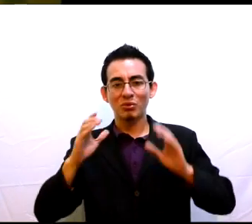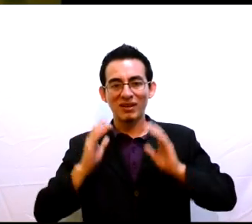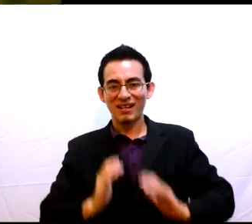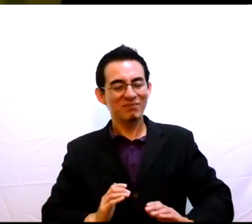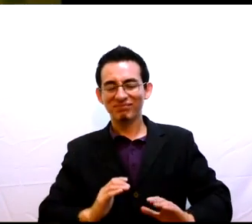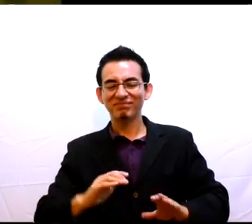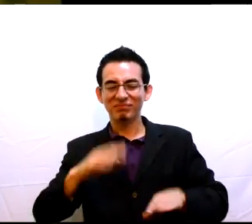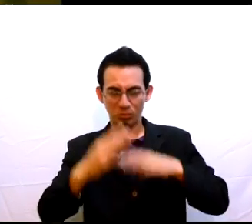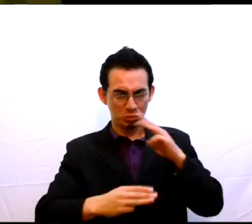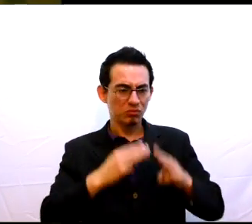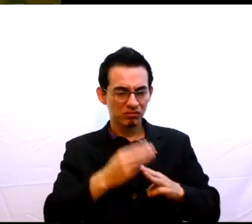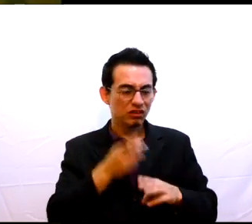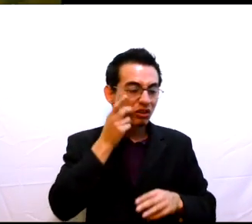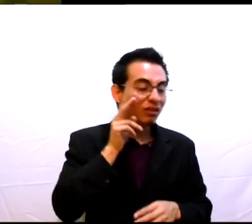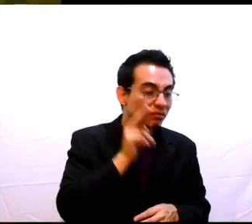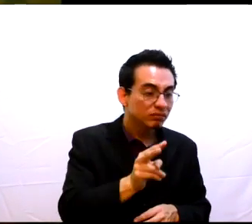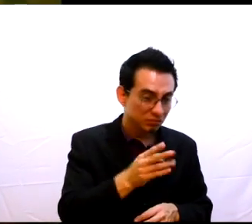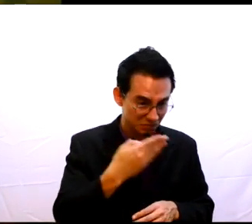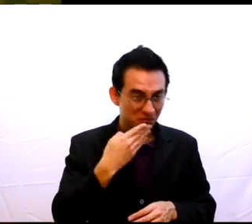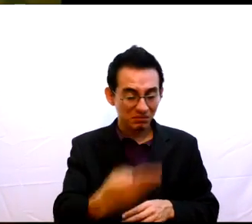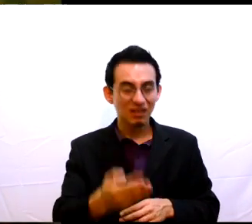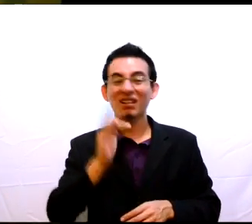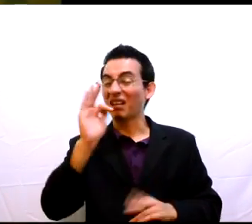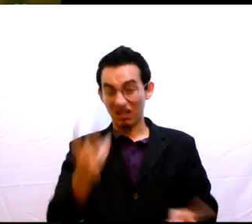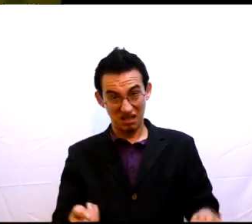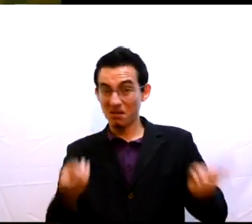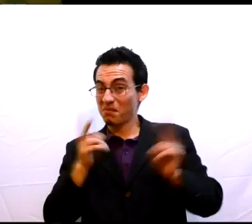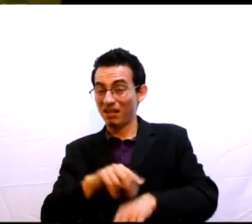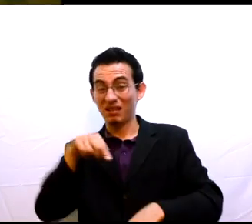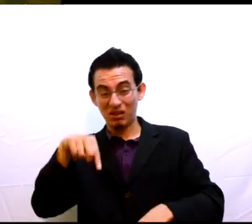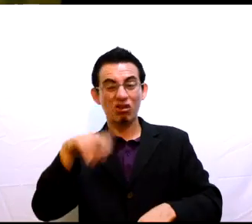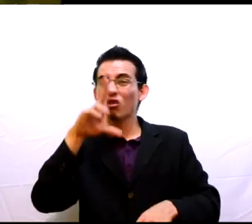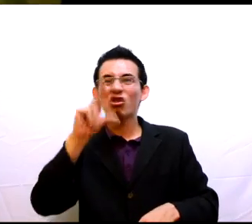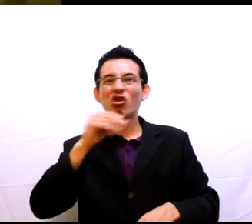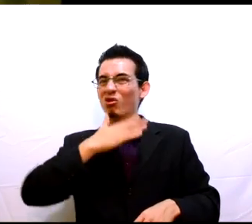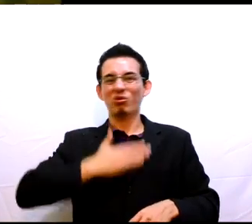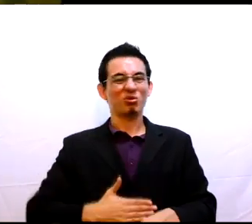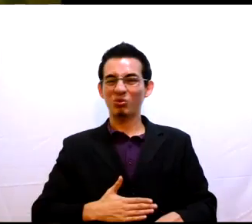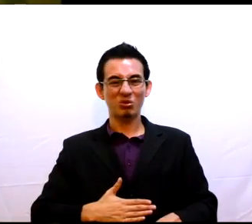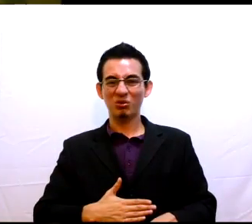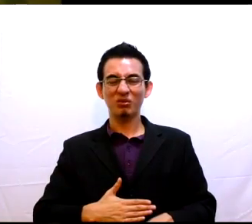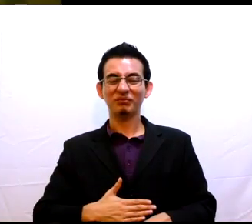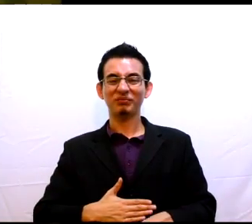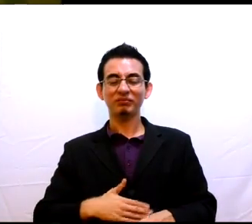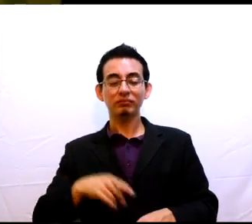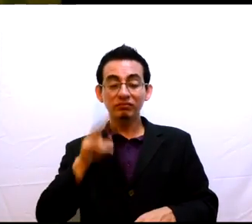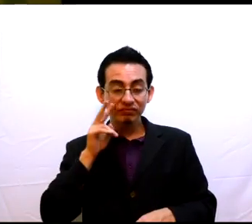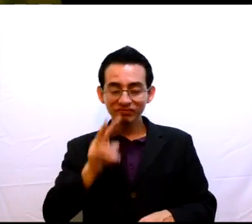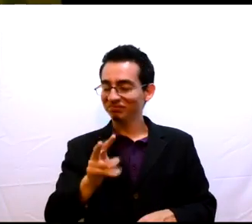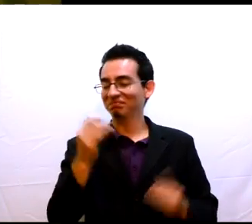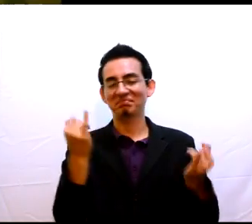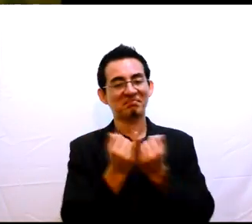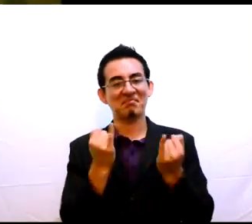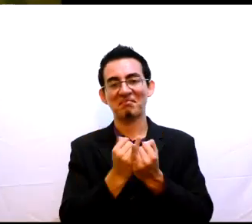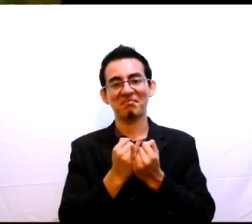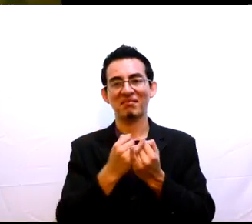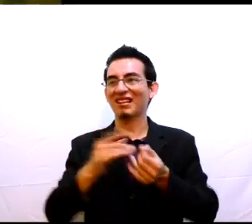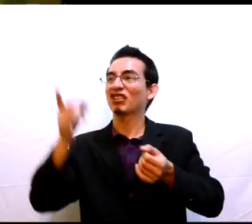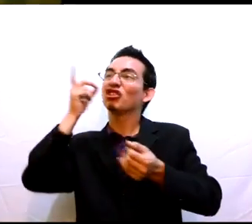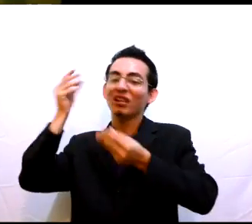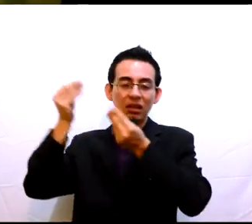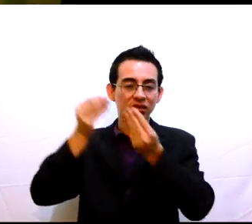y el que en lo muy poco es injusto también en lo más es injusto y si es cierto